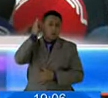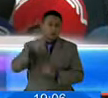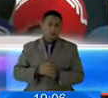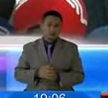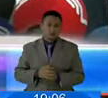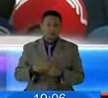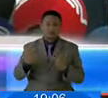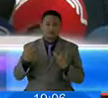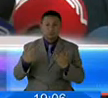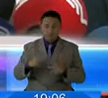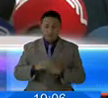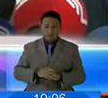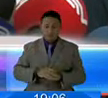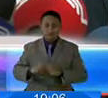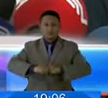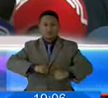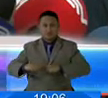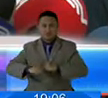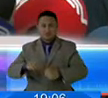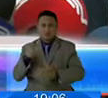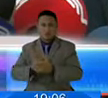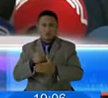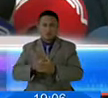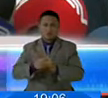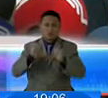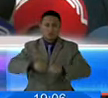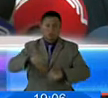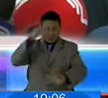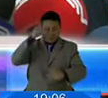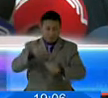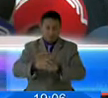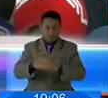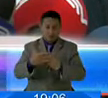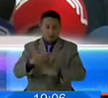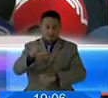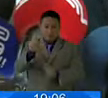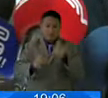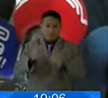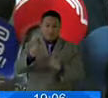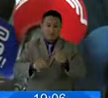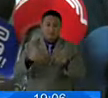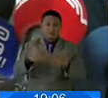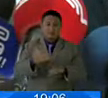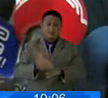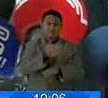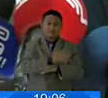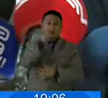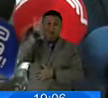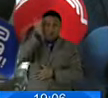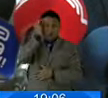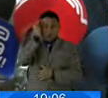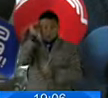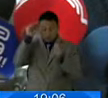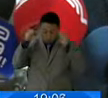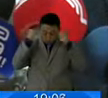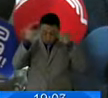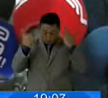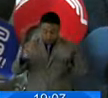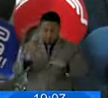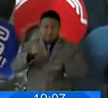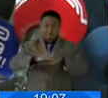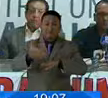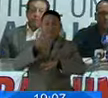a desplegar jornadas de lucha para recordar a nuestro pueblo la angustia y el sufrimiento que ocasionó el